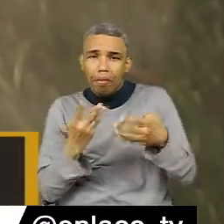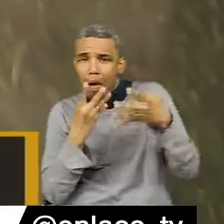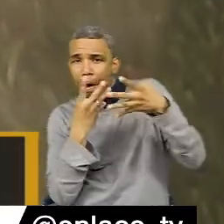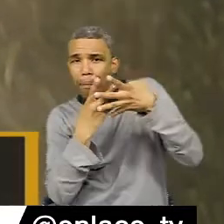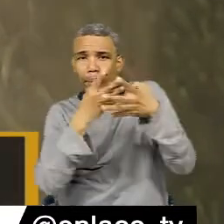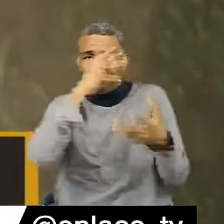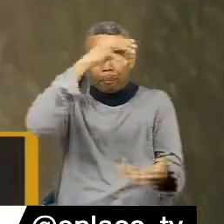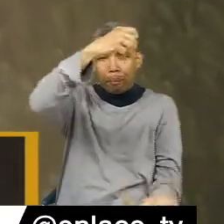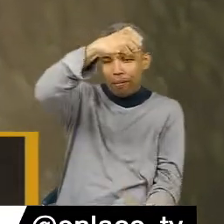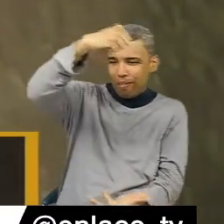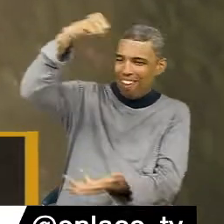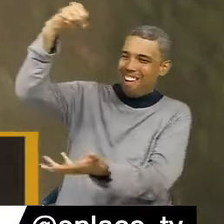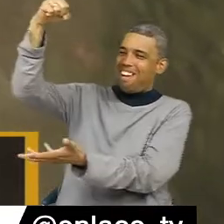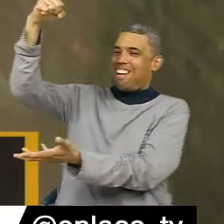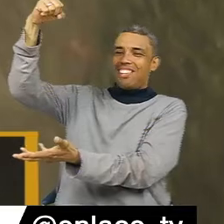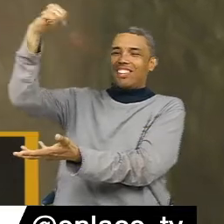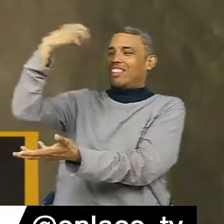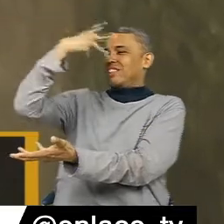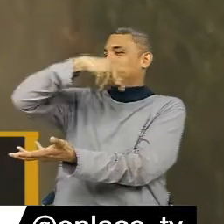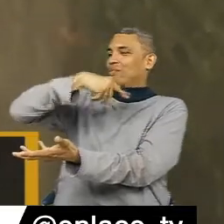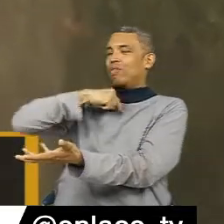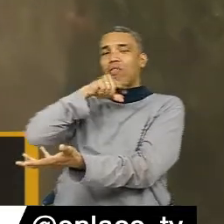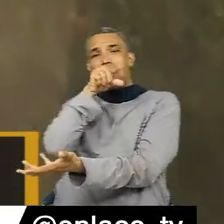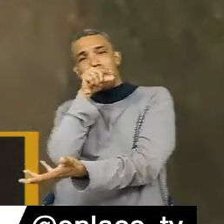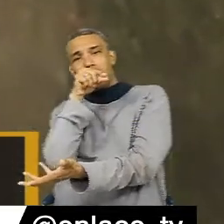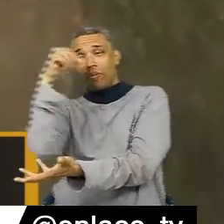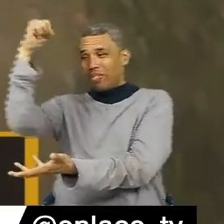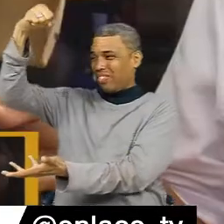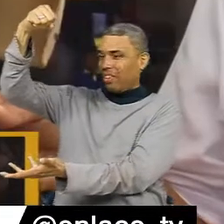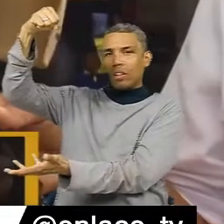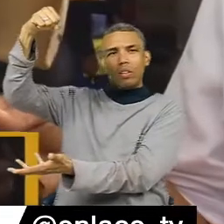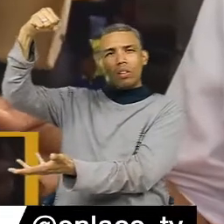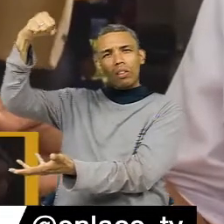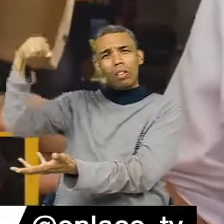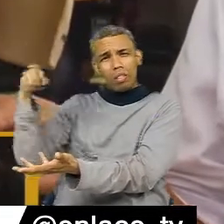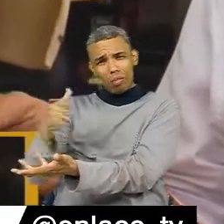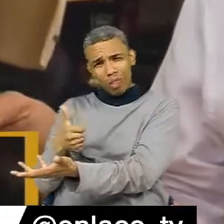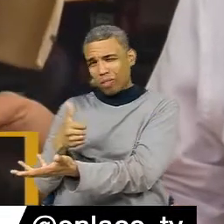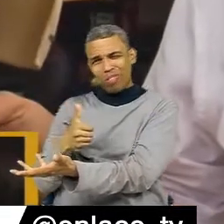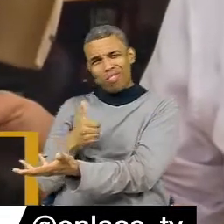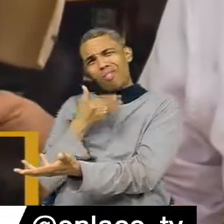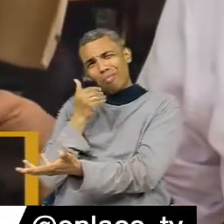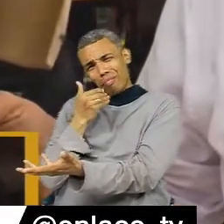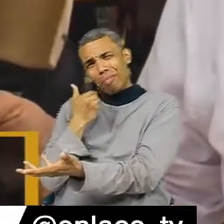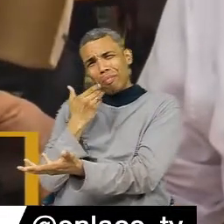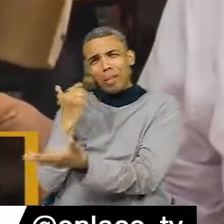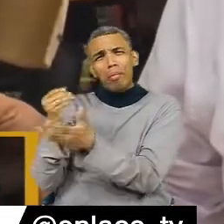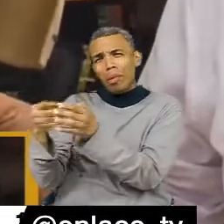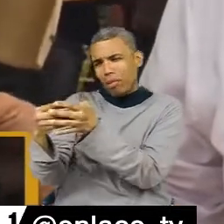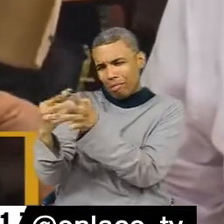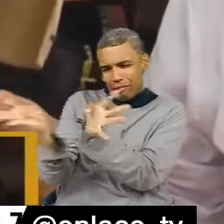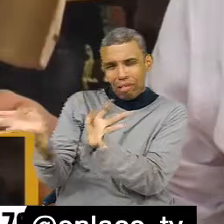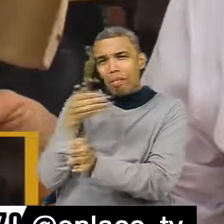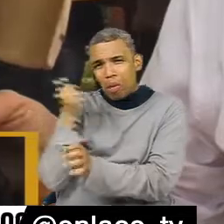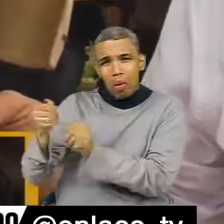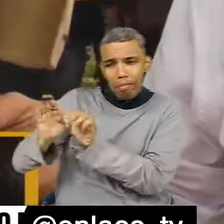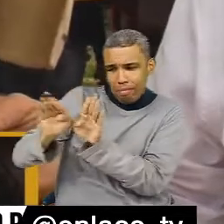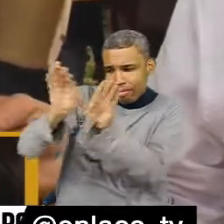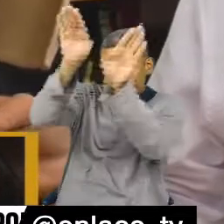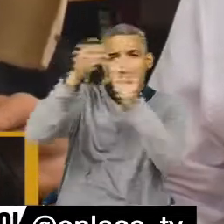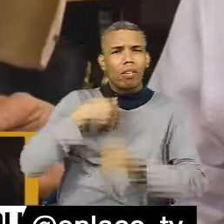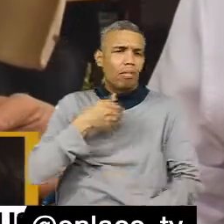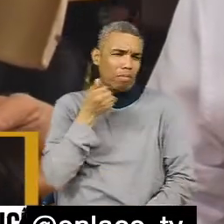debemos tenerlas como mascotas. Debemos, sí, de dejarlas libres o entregarlas para ubicarlas en el hábitat natural. Si nosotros estas especies las